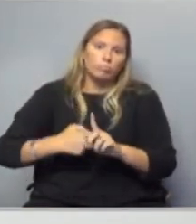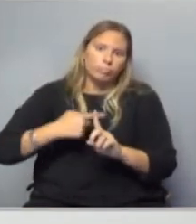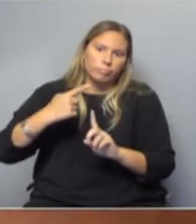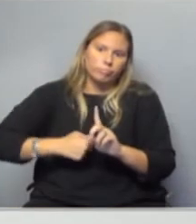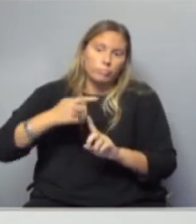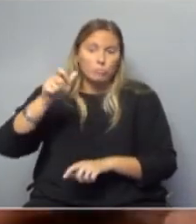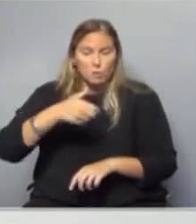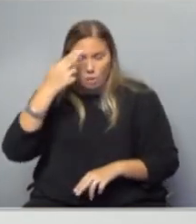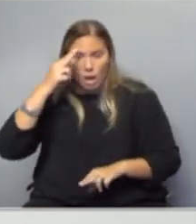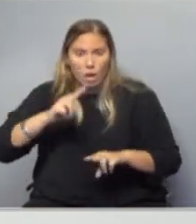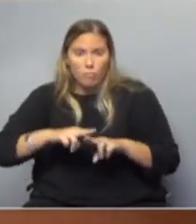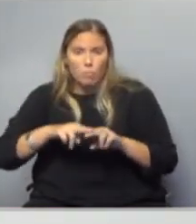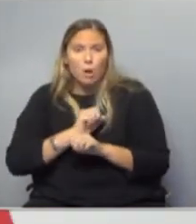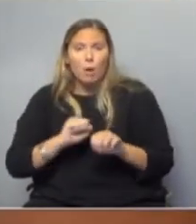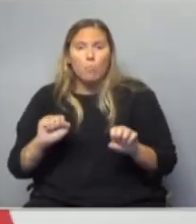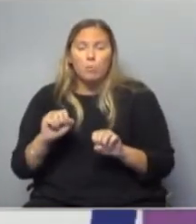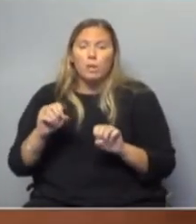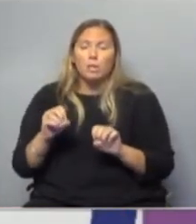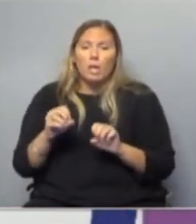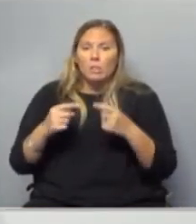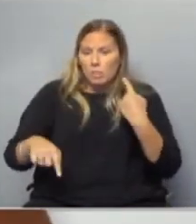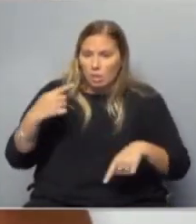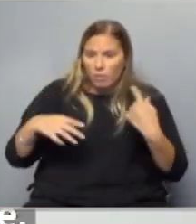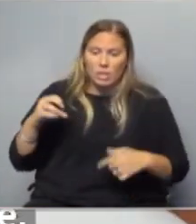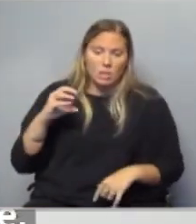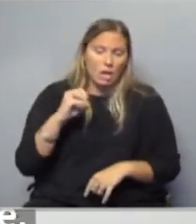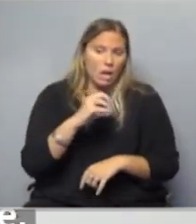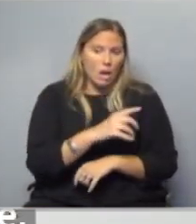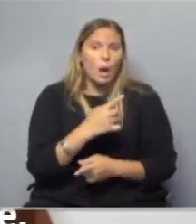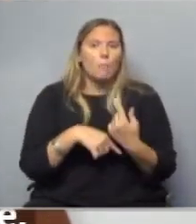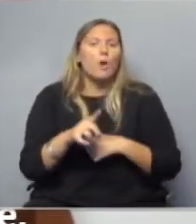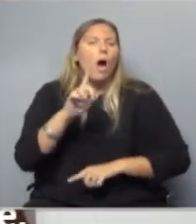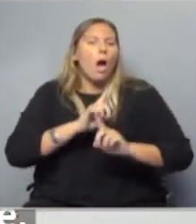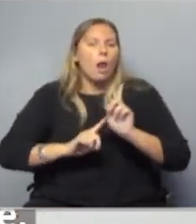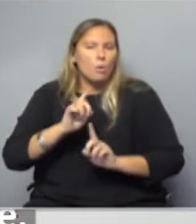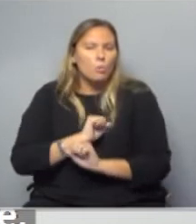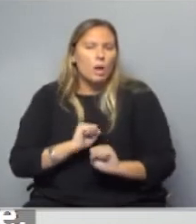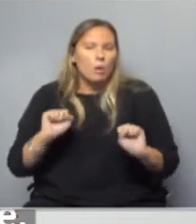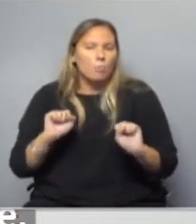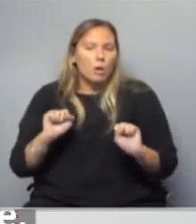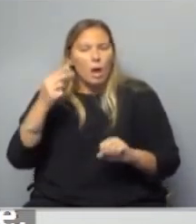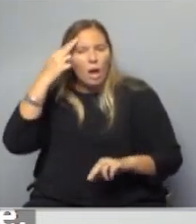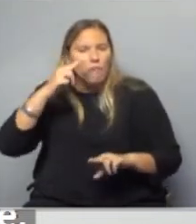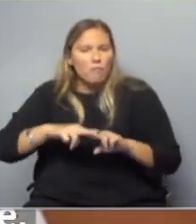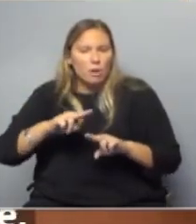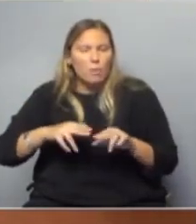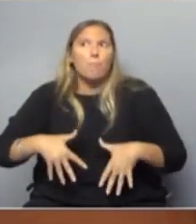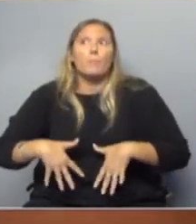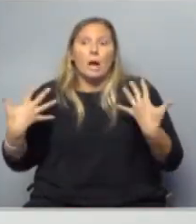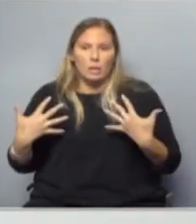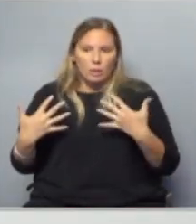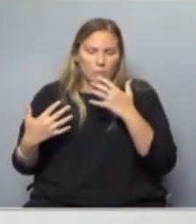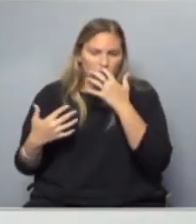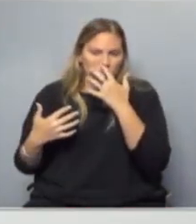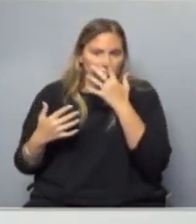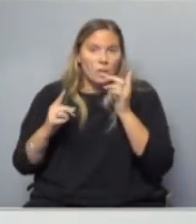se contagian pueden infectarse con distintas variantes de la bacteria, pero hay algunas que pueden provocar una enfermedad más grave.